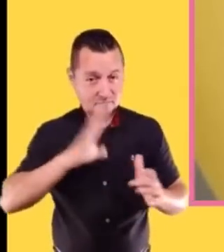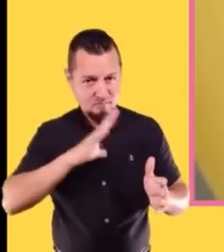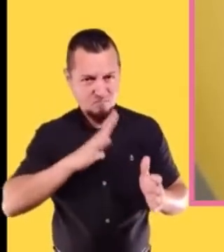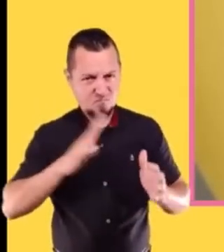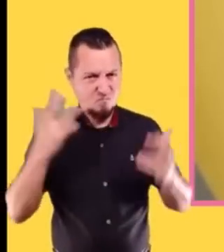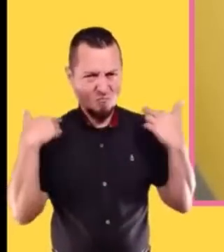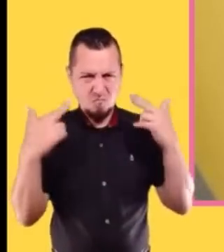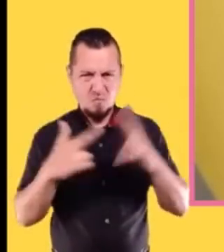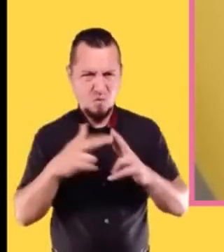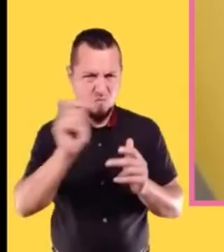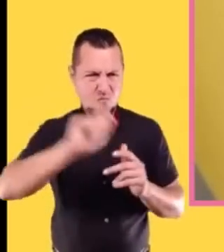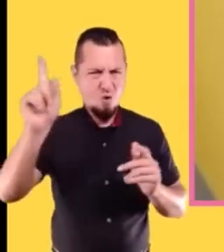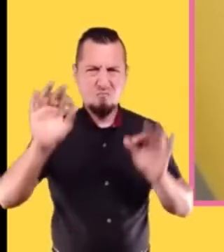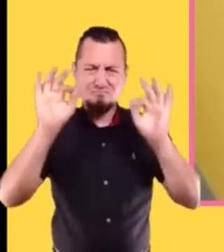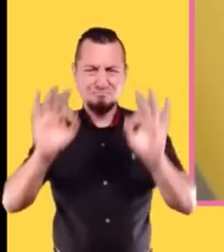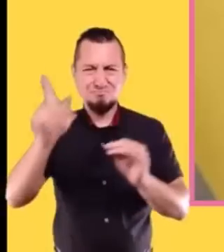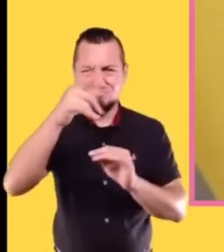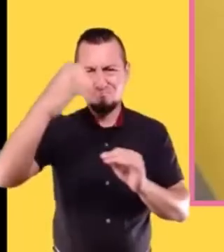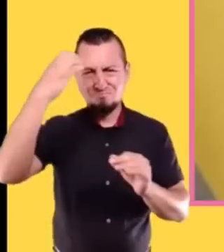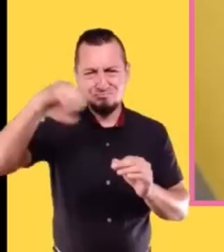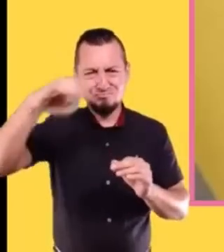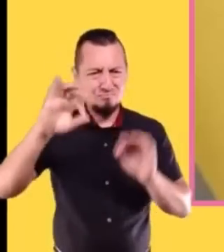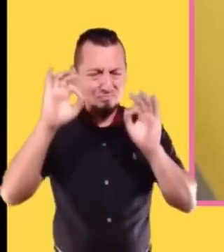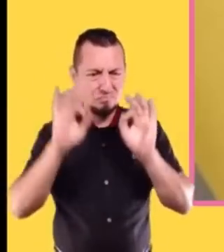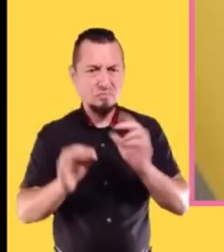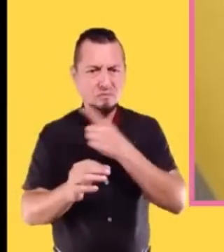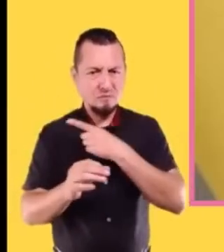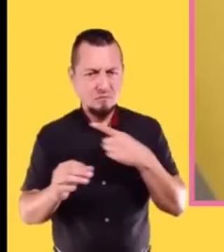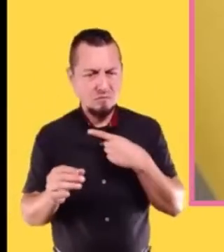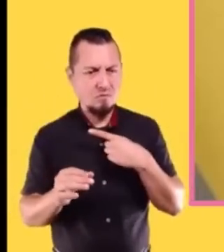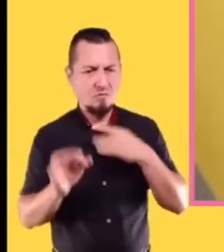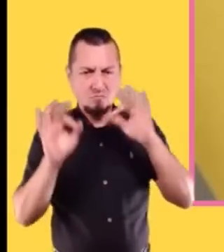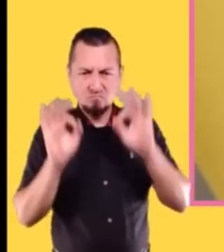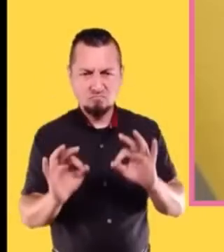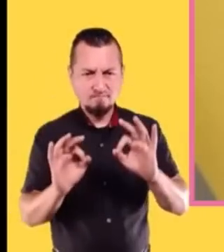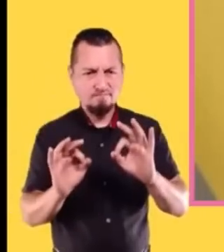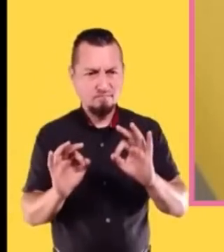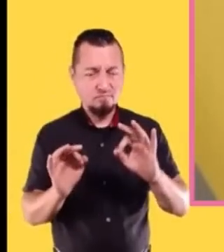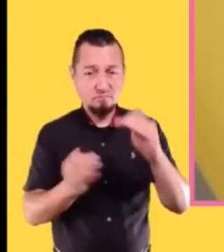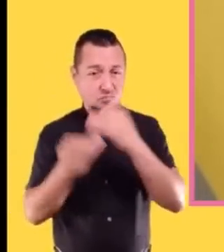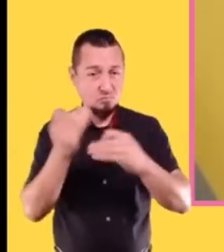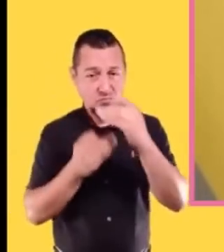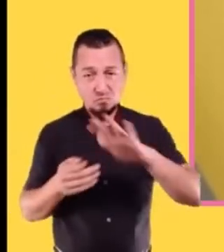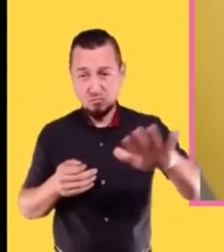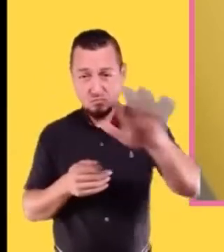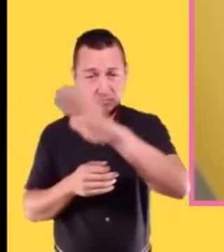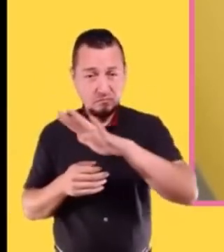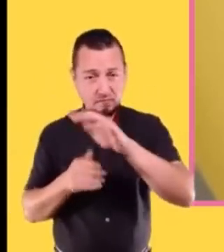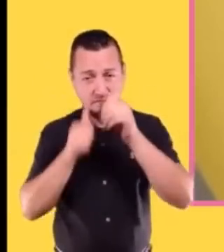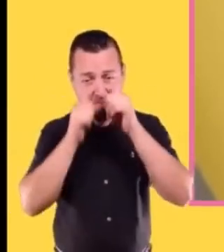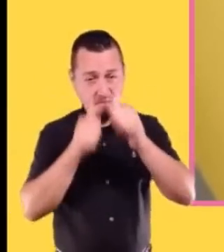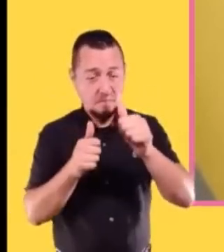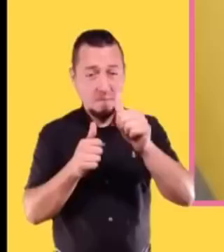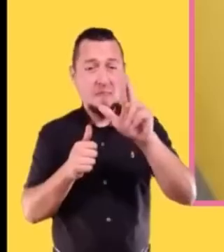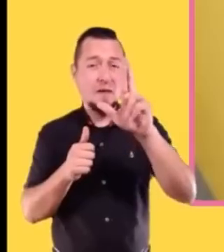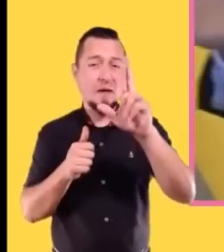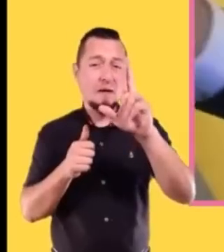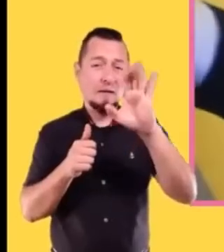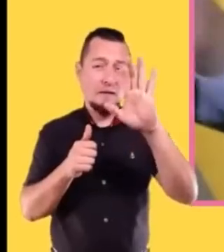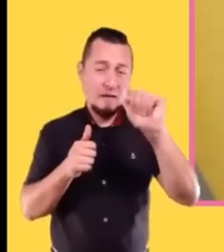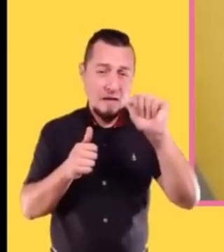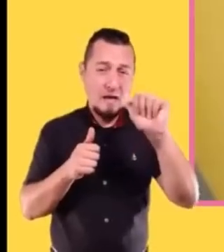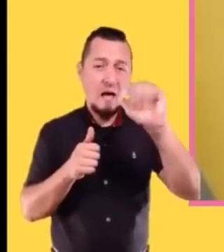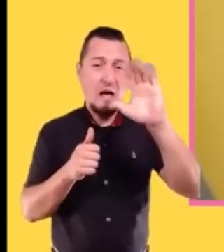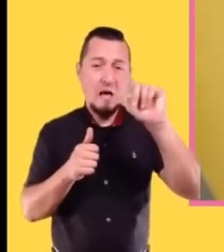que recordar, pero siempre es bueno mantenernos vigentes. Y todo el proceso de formación de Recrea Academy, que no solo es un congreso, que es una